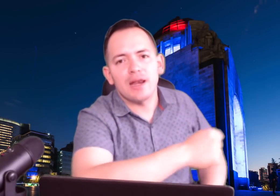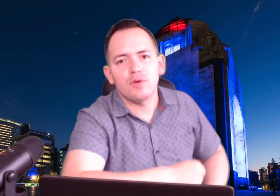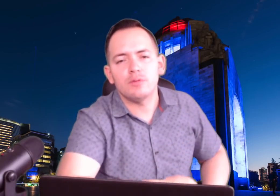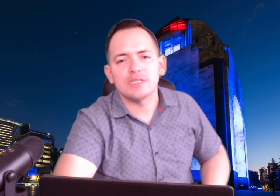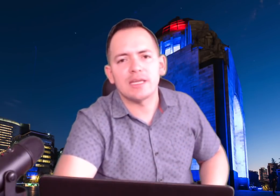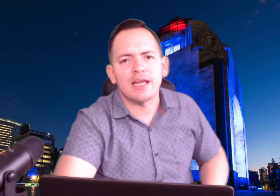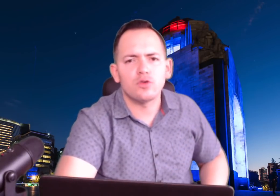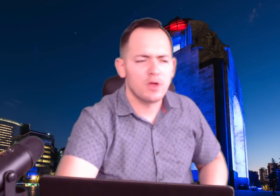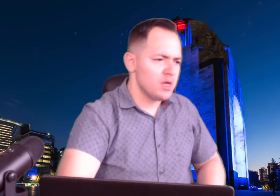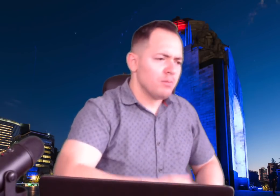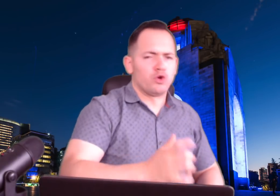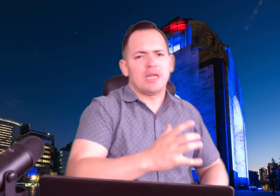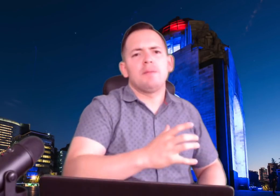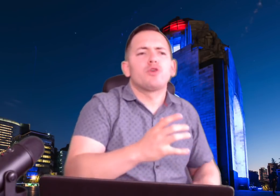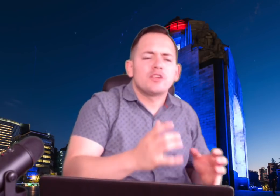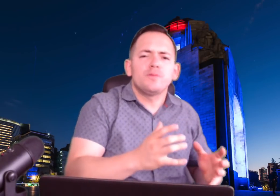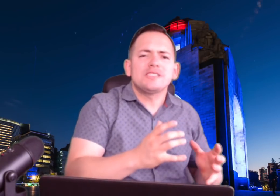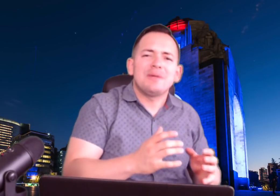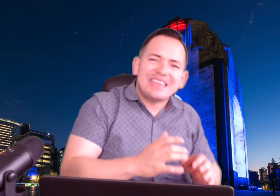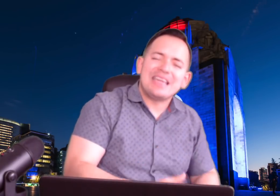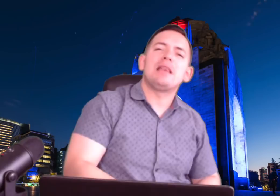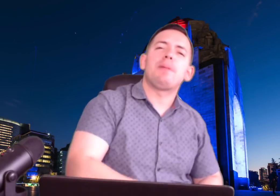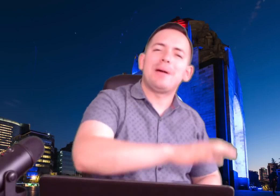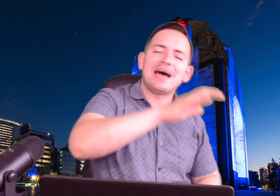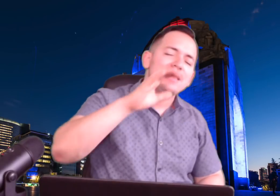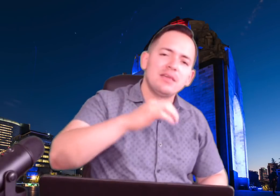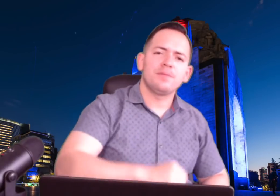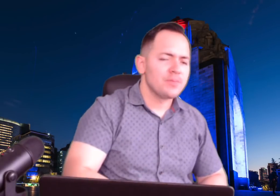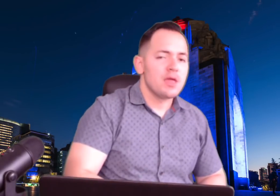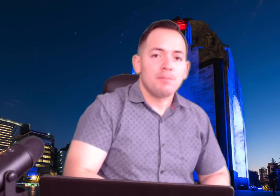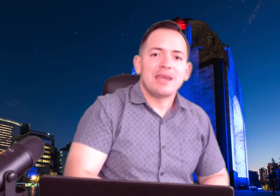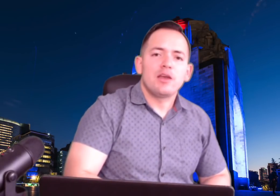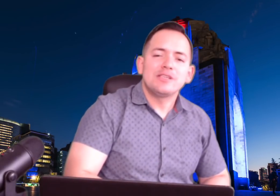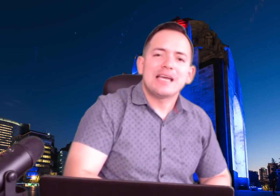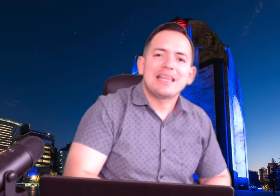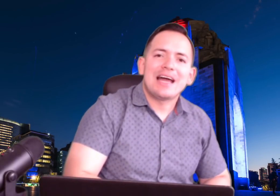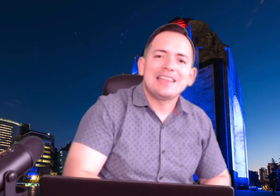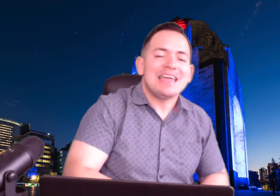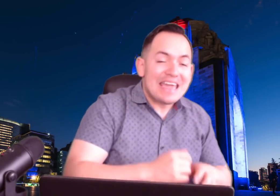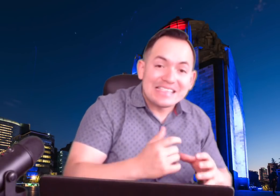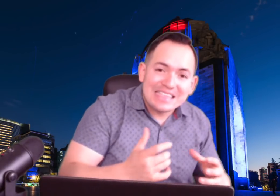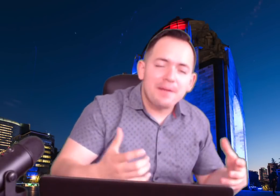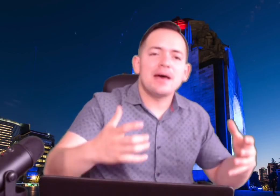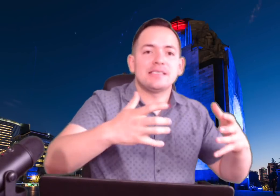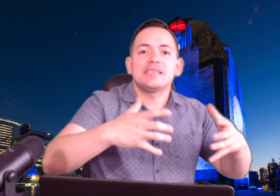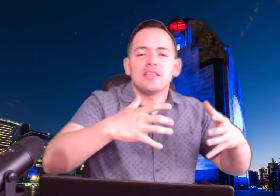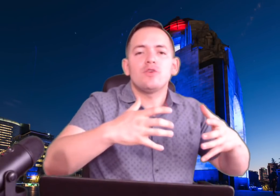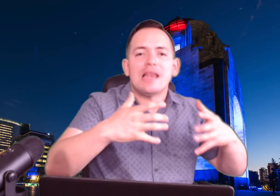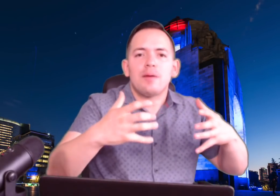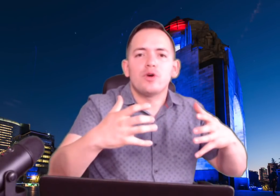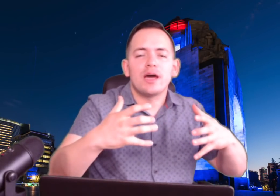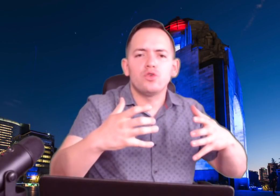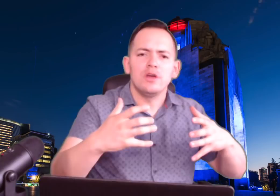fundamental para el nuevo sindicato. ¿Por qué? Porque supuestamente el papá de María Luisa Alcalde estaba